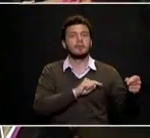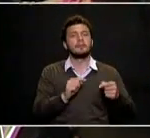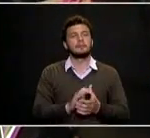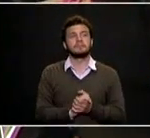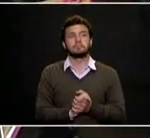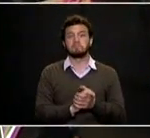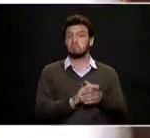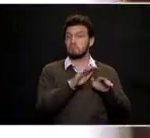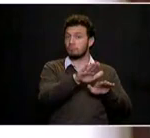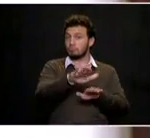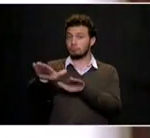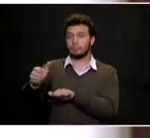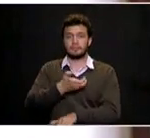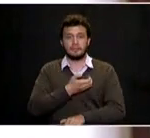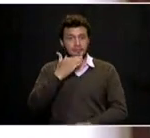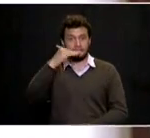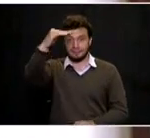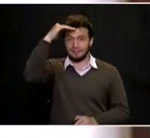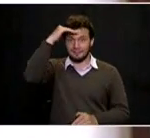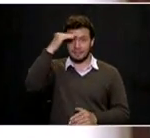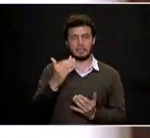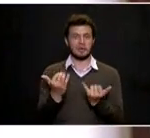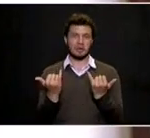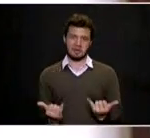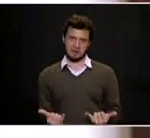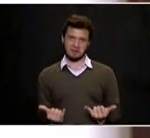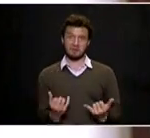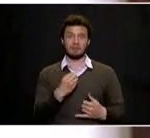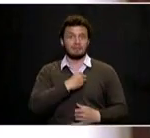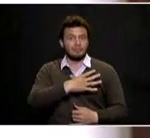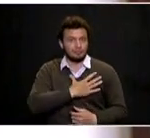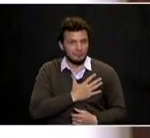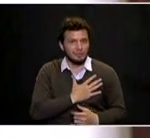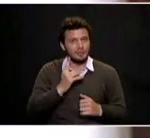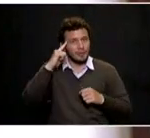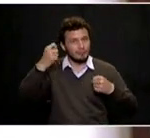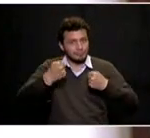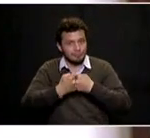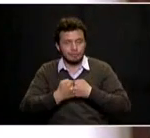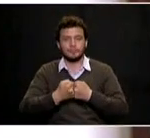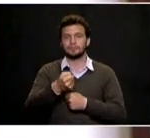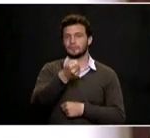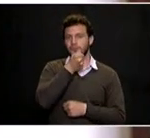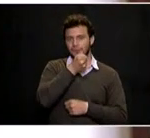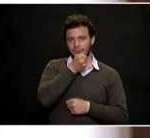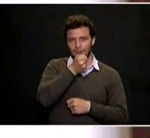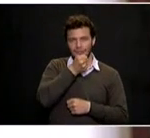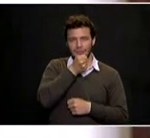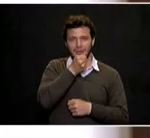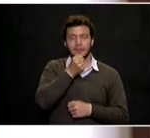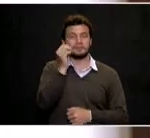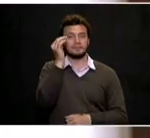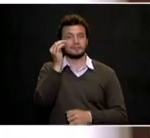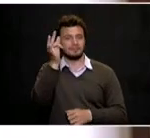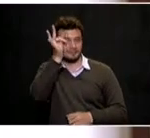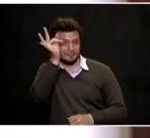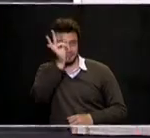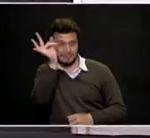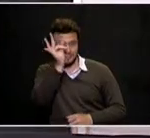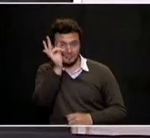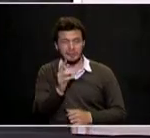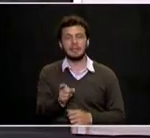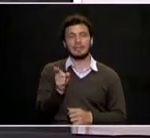de medellín en esta oportunidad lo estamos haciendo en alianza con ahora 13 noticias y recuerden que